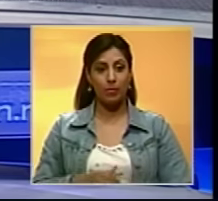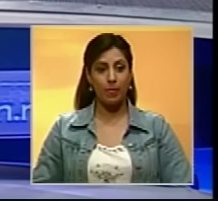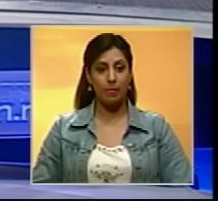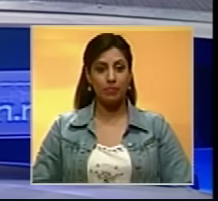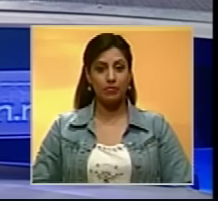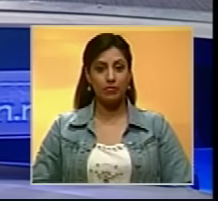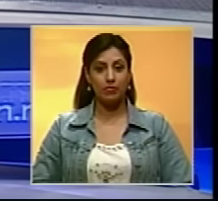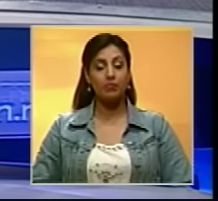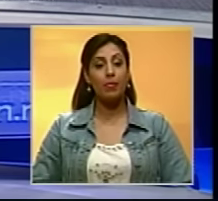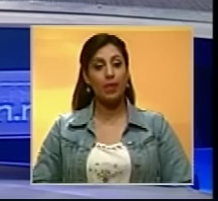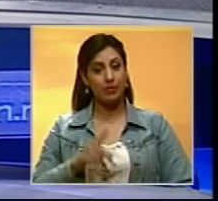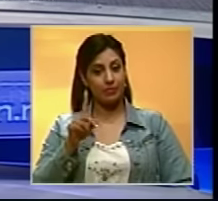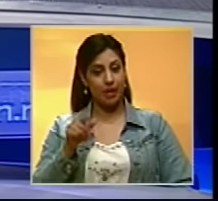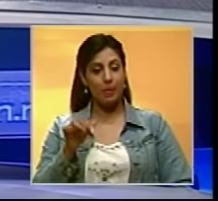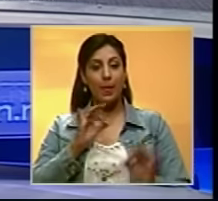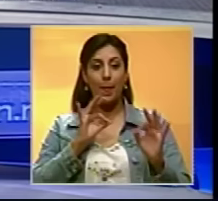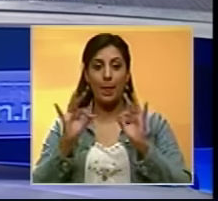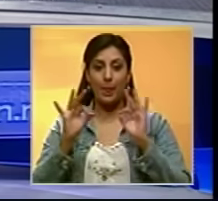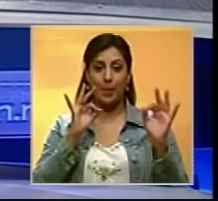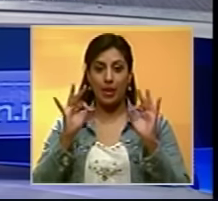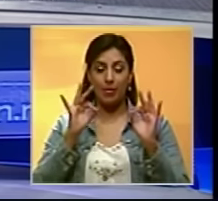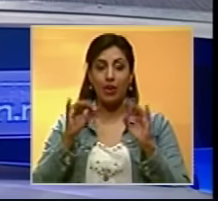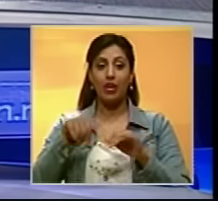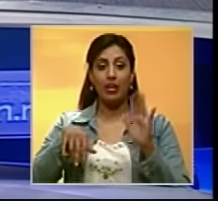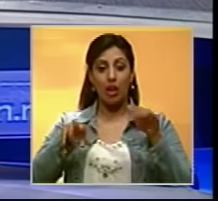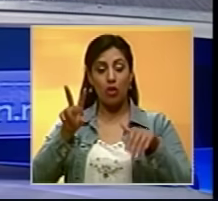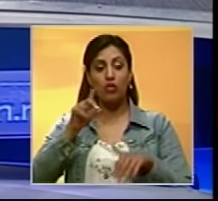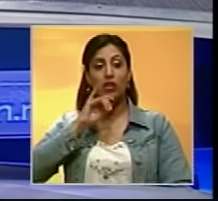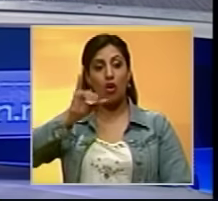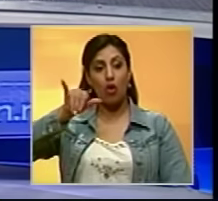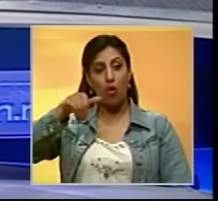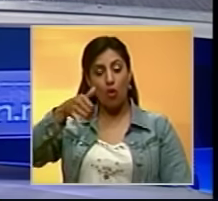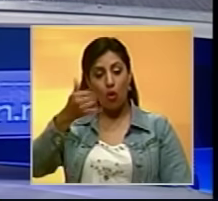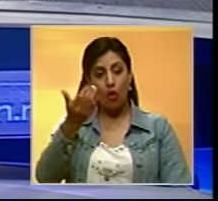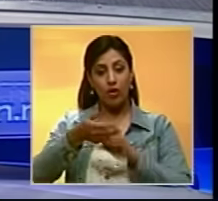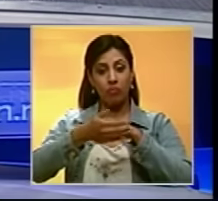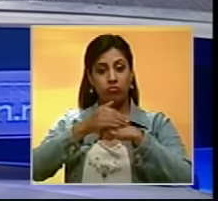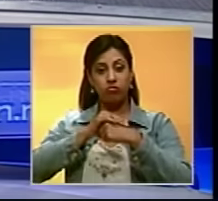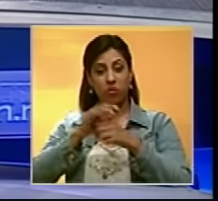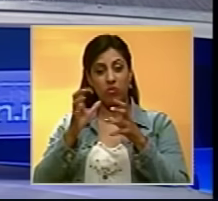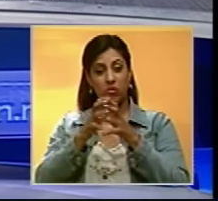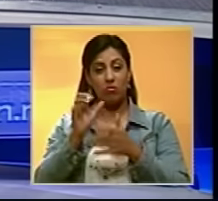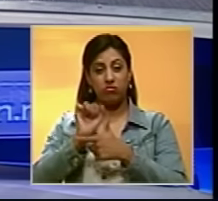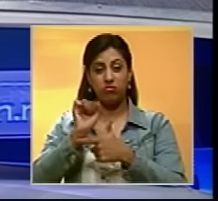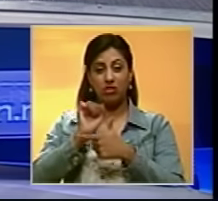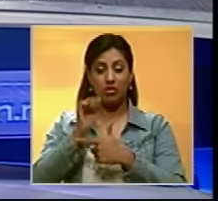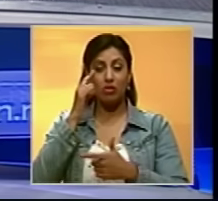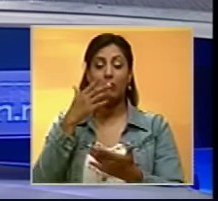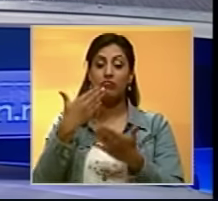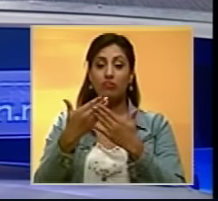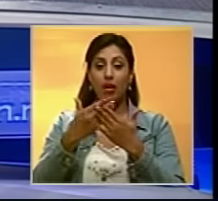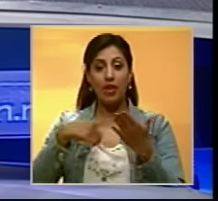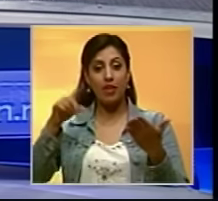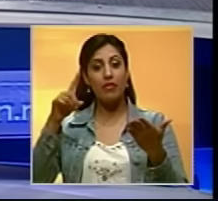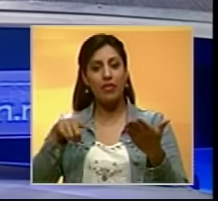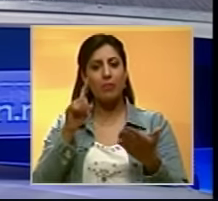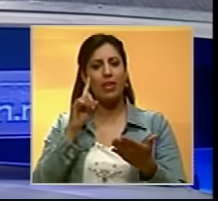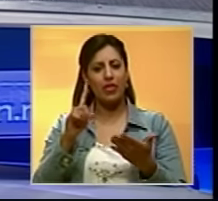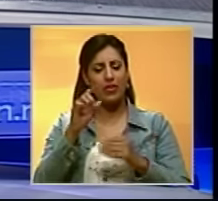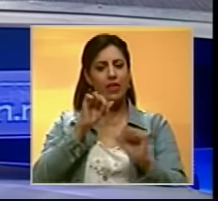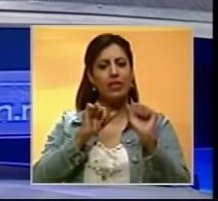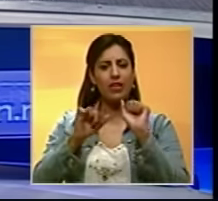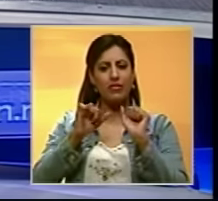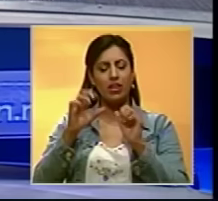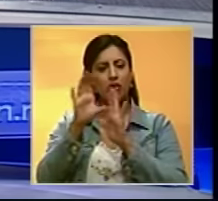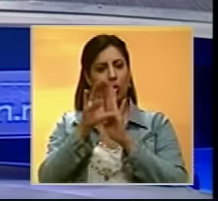electoral también está previsto para este mediodía que Jorge Rodríguez jefe de la comisión del pesu para la verificación de firmas y defensa